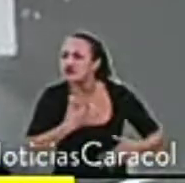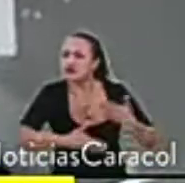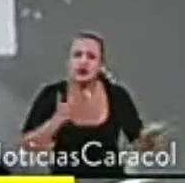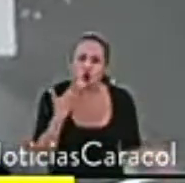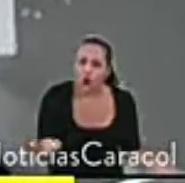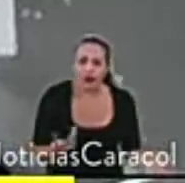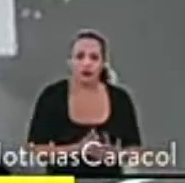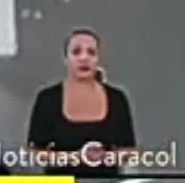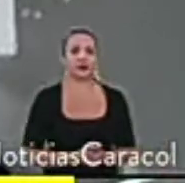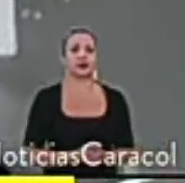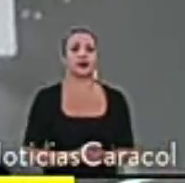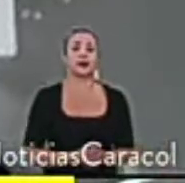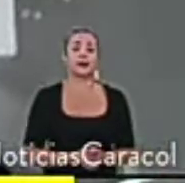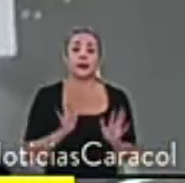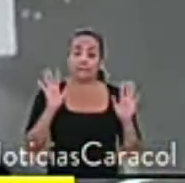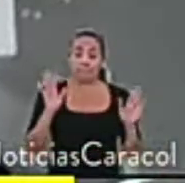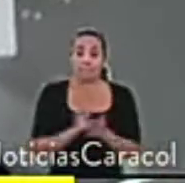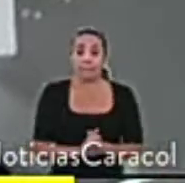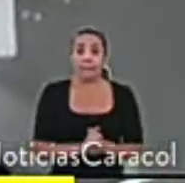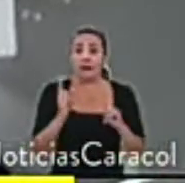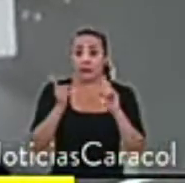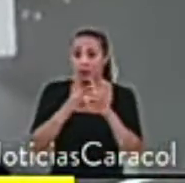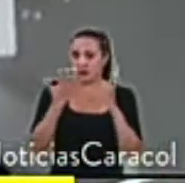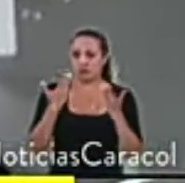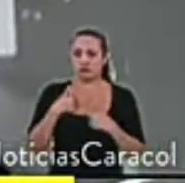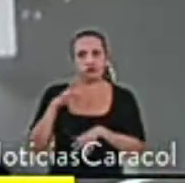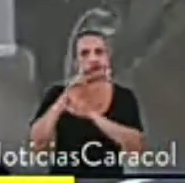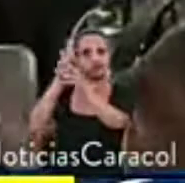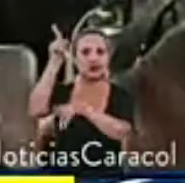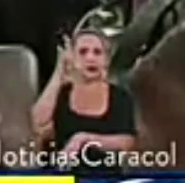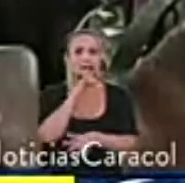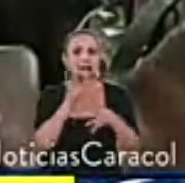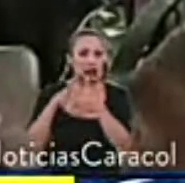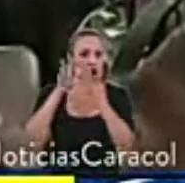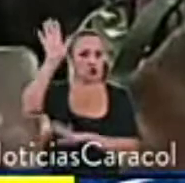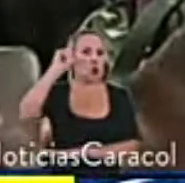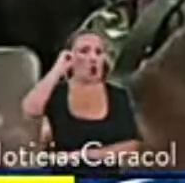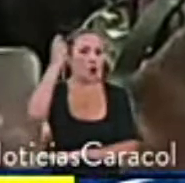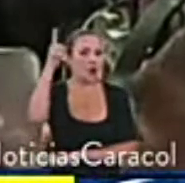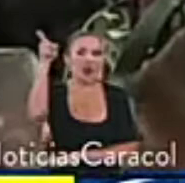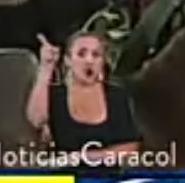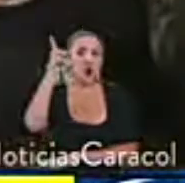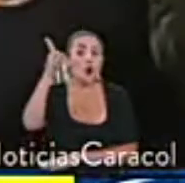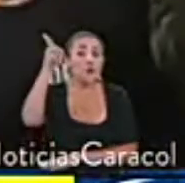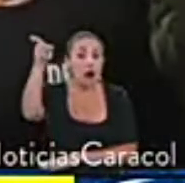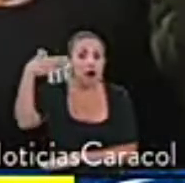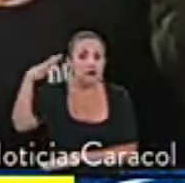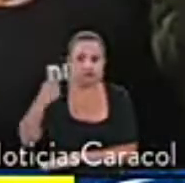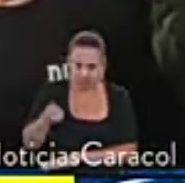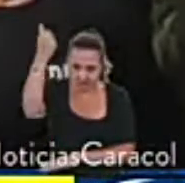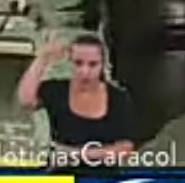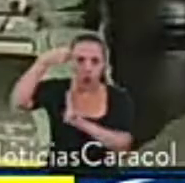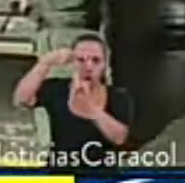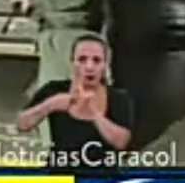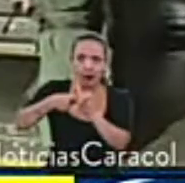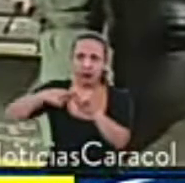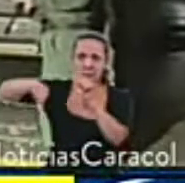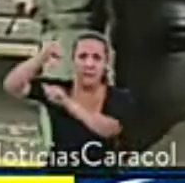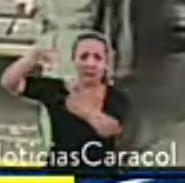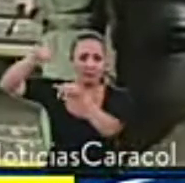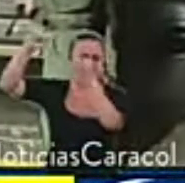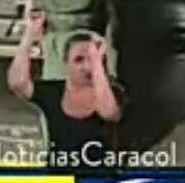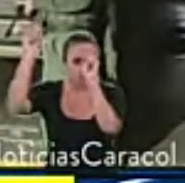reconocimiento al gobierno de los Estados Unidos, porque en menos de un mes logramos aprobar esa solicitud como todo el país lo conoce. Lo otro que te quiero decir